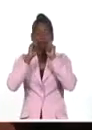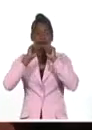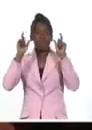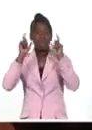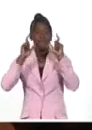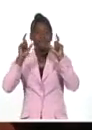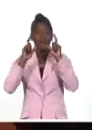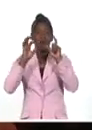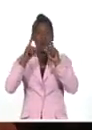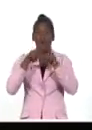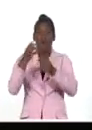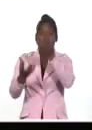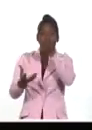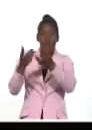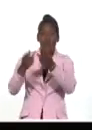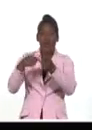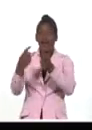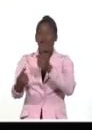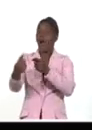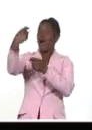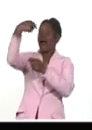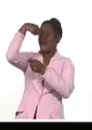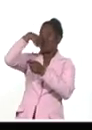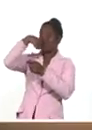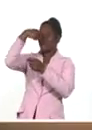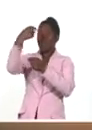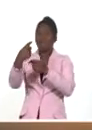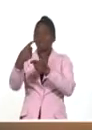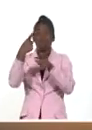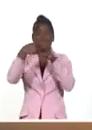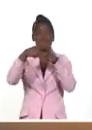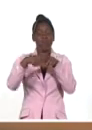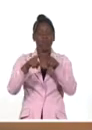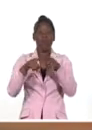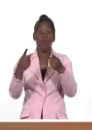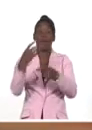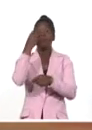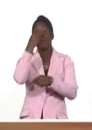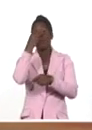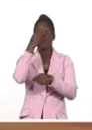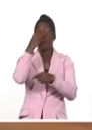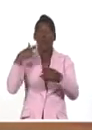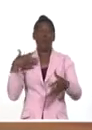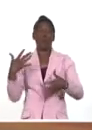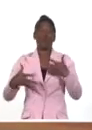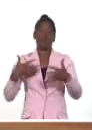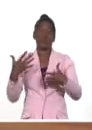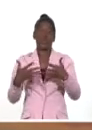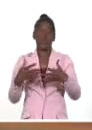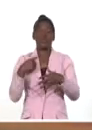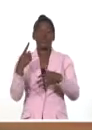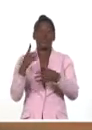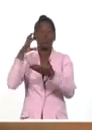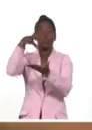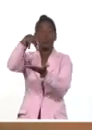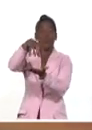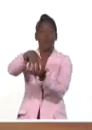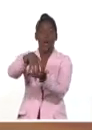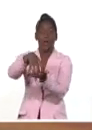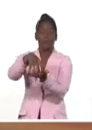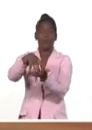estreno 3-2-1 Despegue. Porque el circo vuelve a despegarse del entablado de los escenarios. Llevamos un tiempo, el